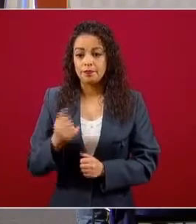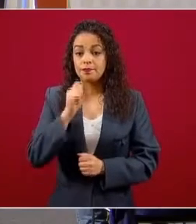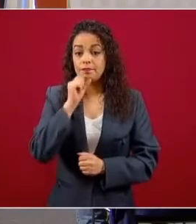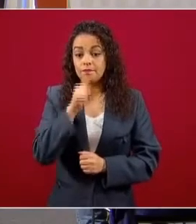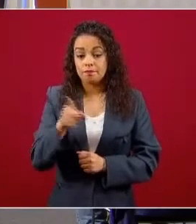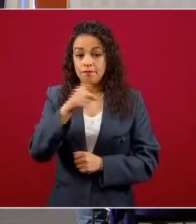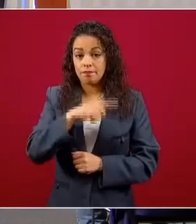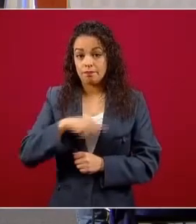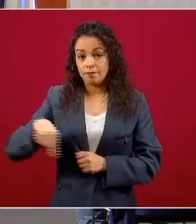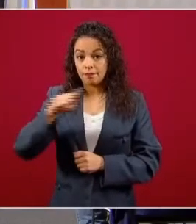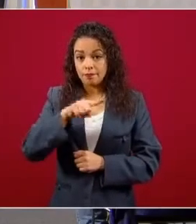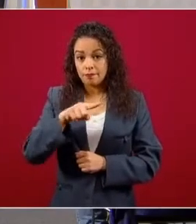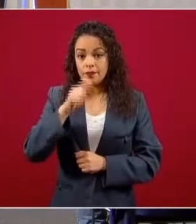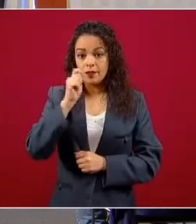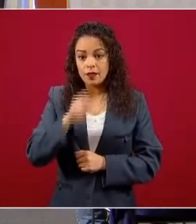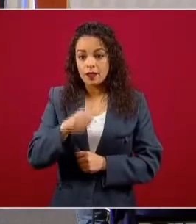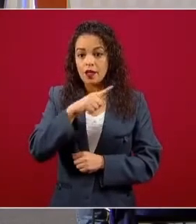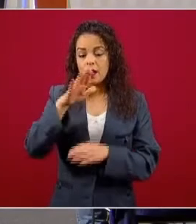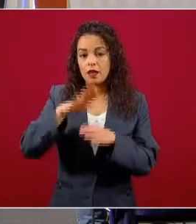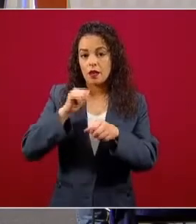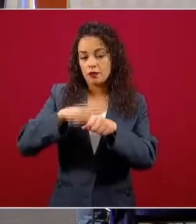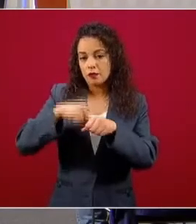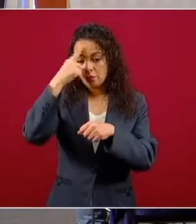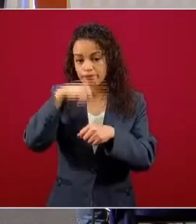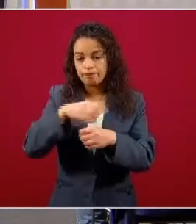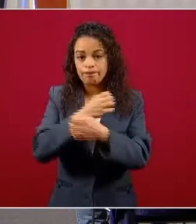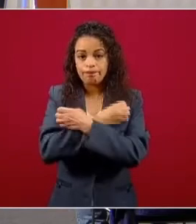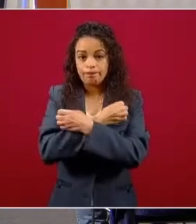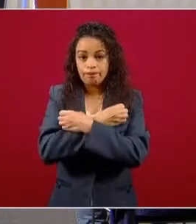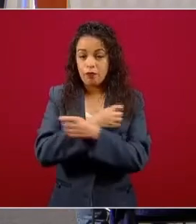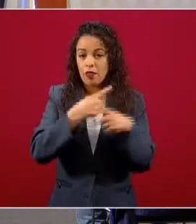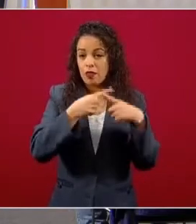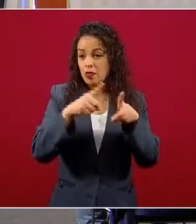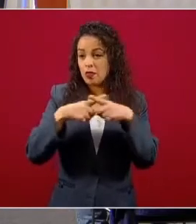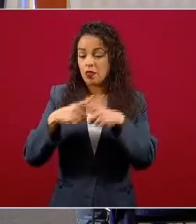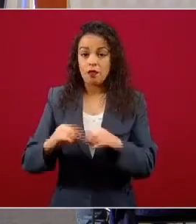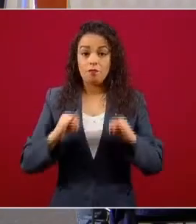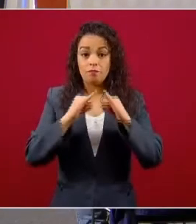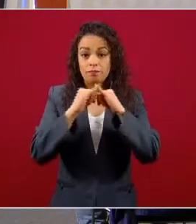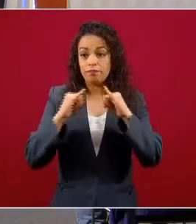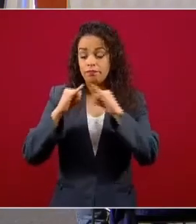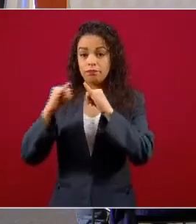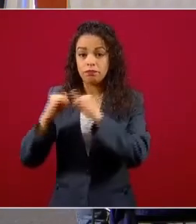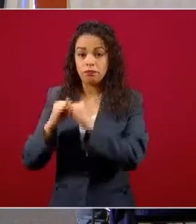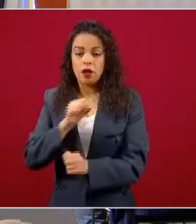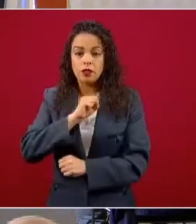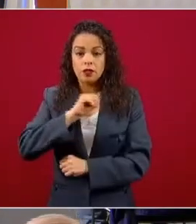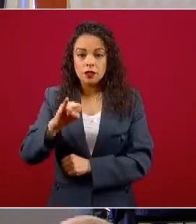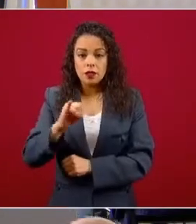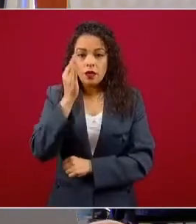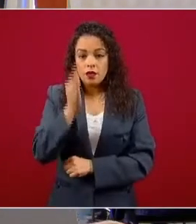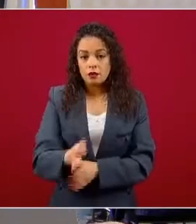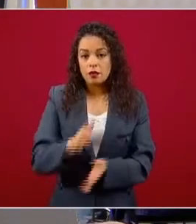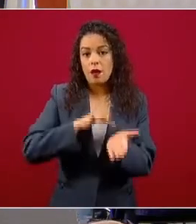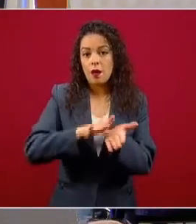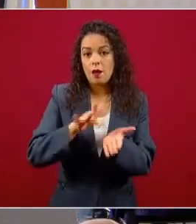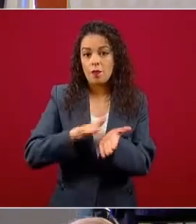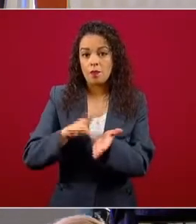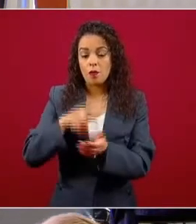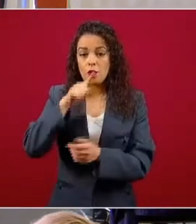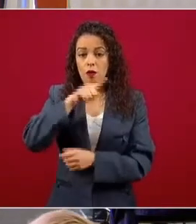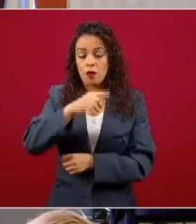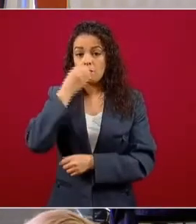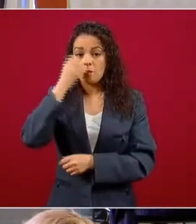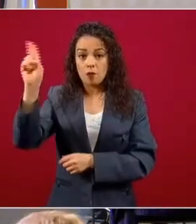educación muchas instituciones acudieron al apoyo destacó al instituto politécnico nacional